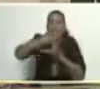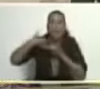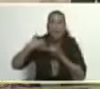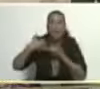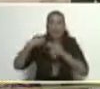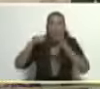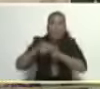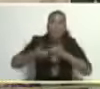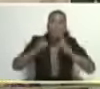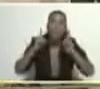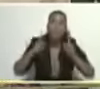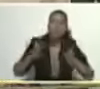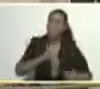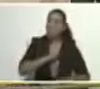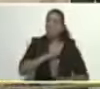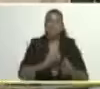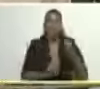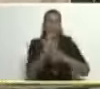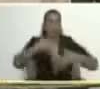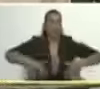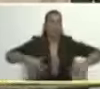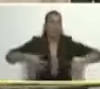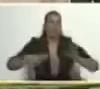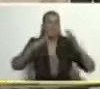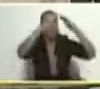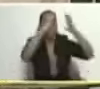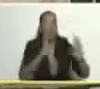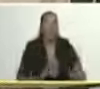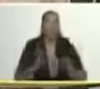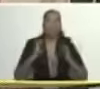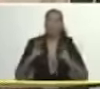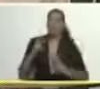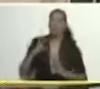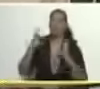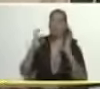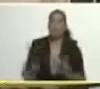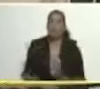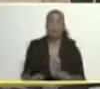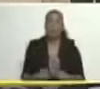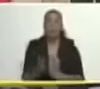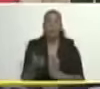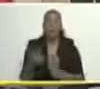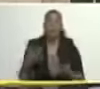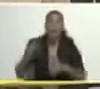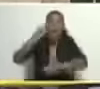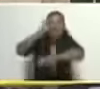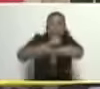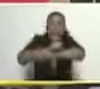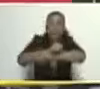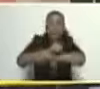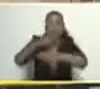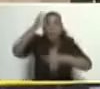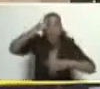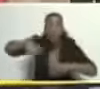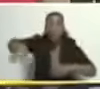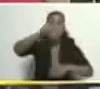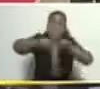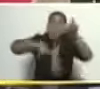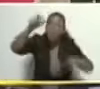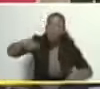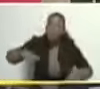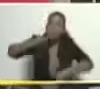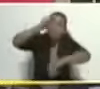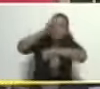les ha permitido construir su riqueza debido a la esclavitud de millones de